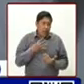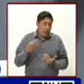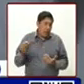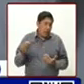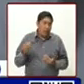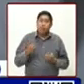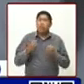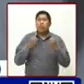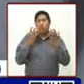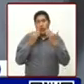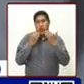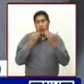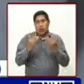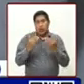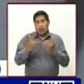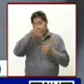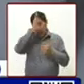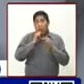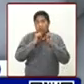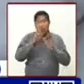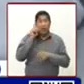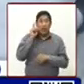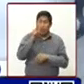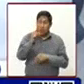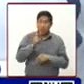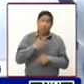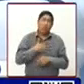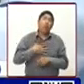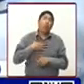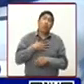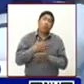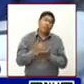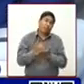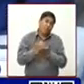estaré muy agradecido y Dios les va a bendecir a cada uno de ustedes.